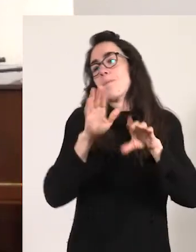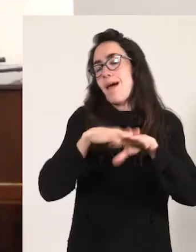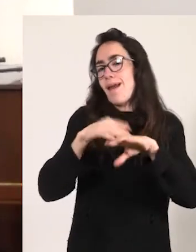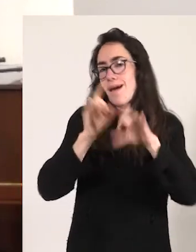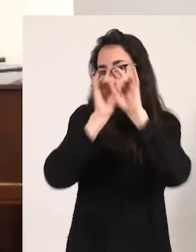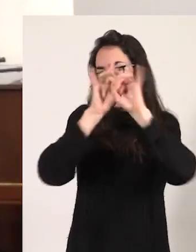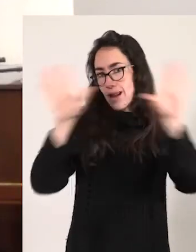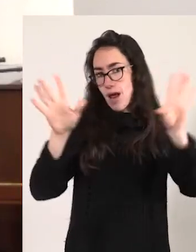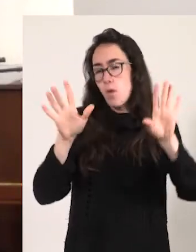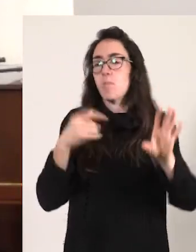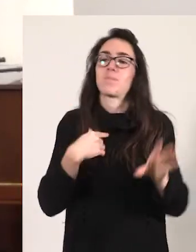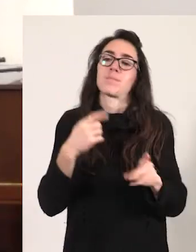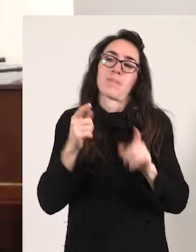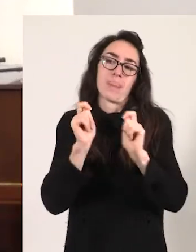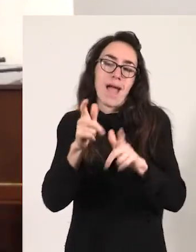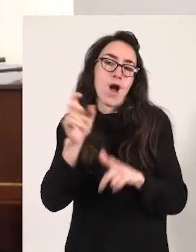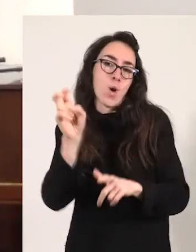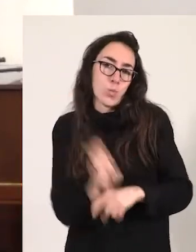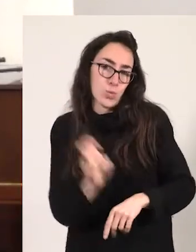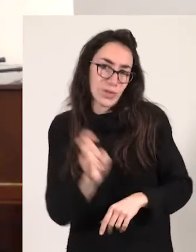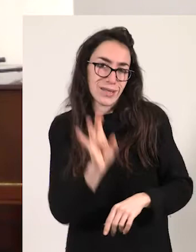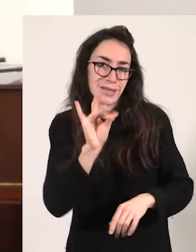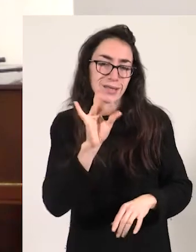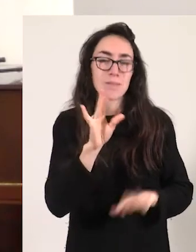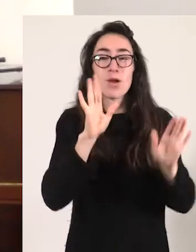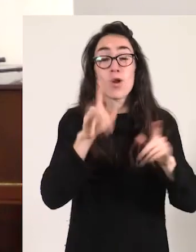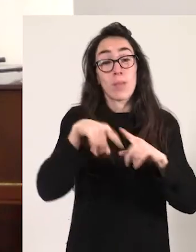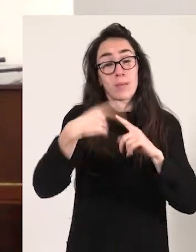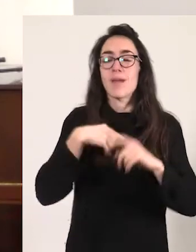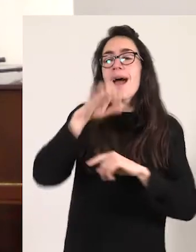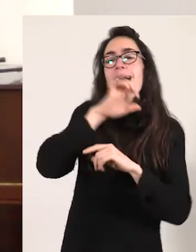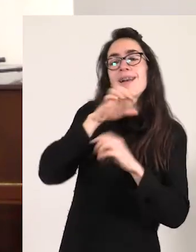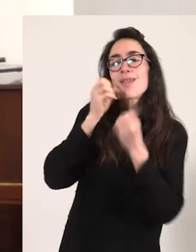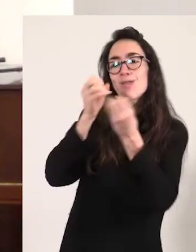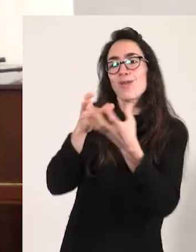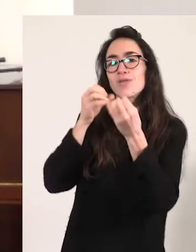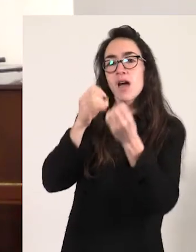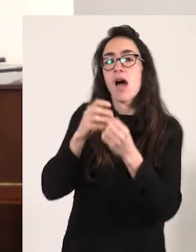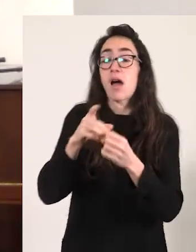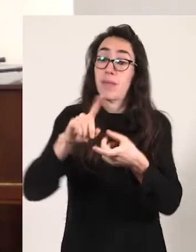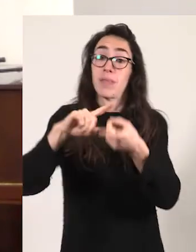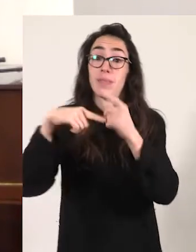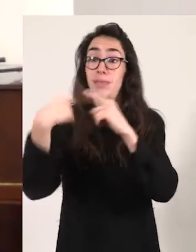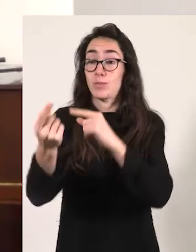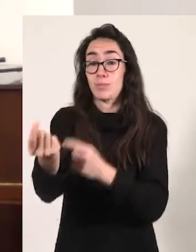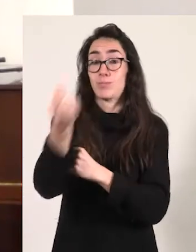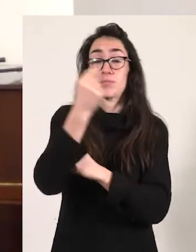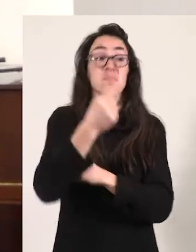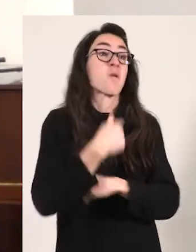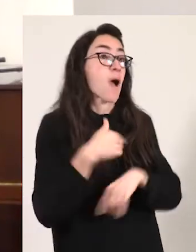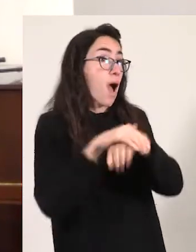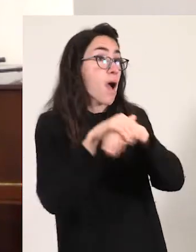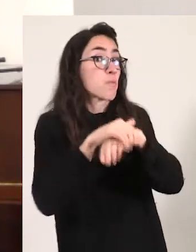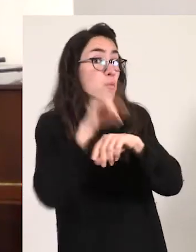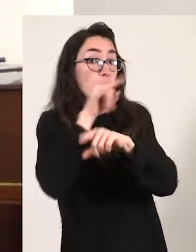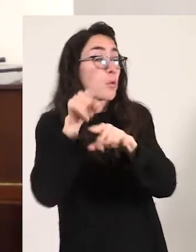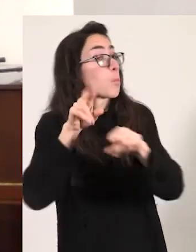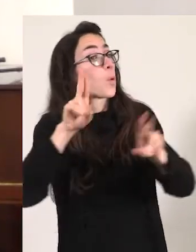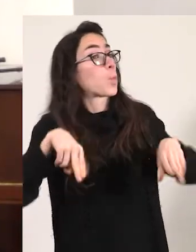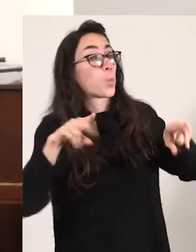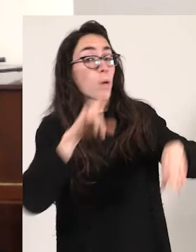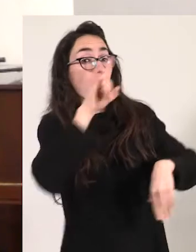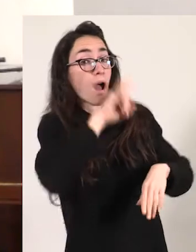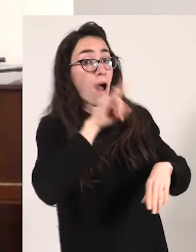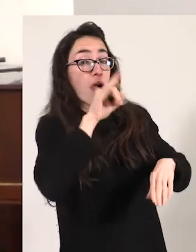importante, o sea, puede ser útil usarlas, pero el problema con la narrativa de la anécdota es que luego alguien te dice, pues yo tengo un amigo negro y nunca le ha pasado